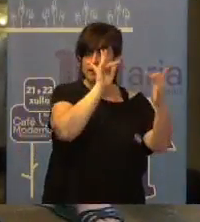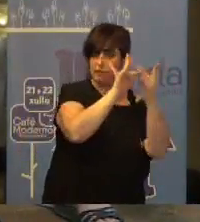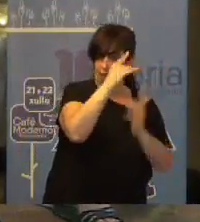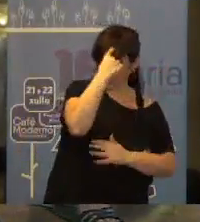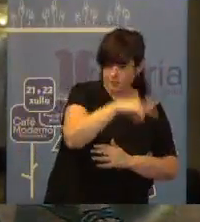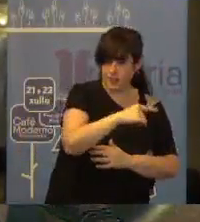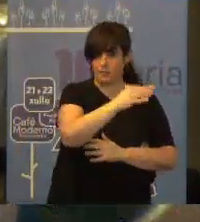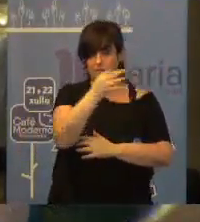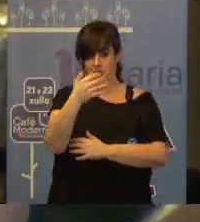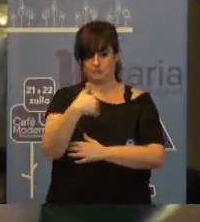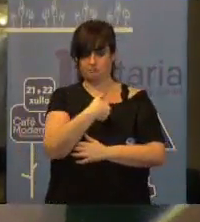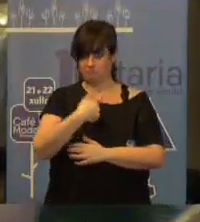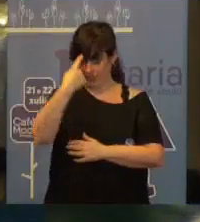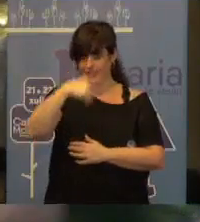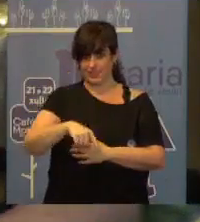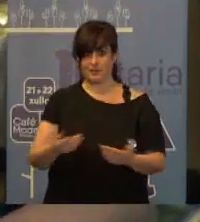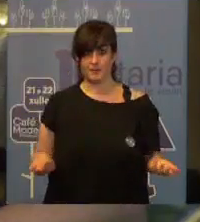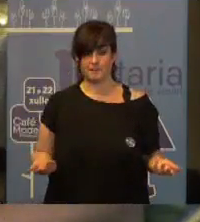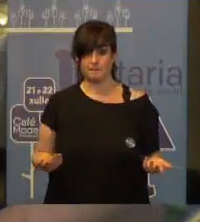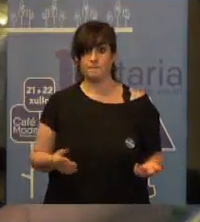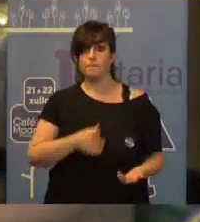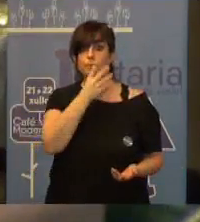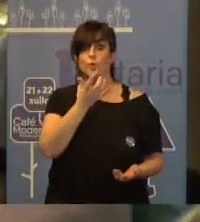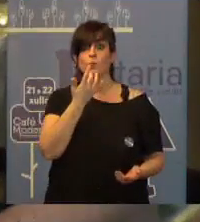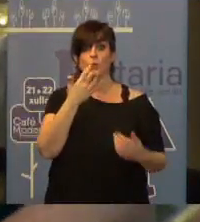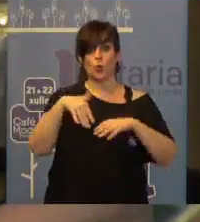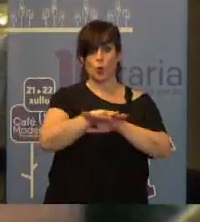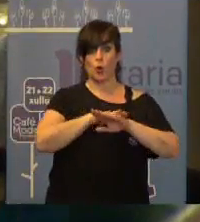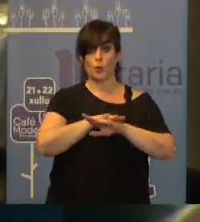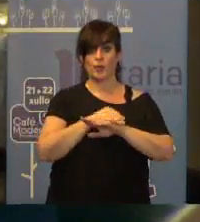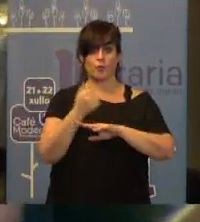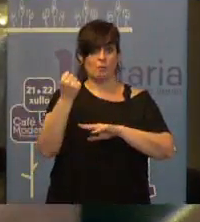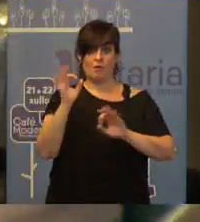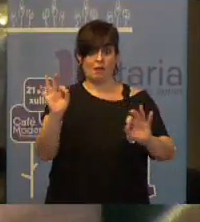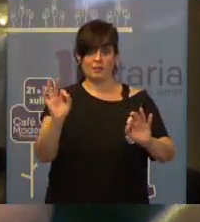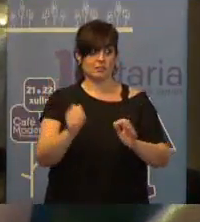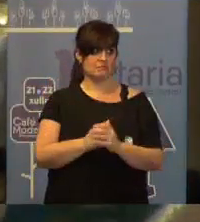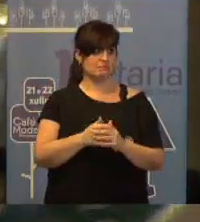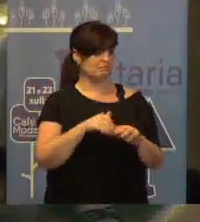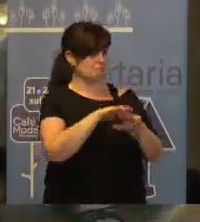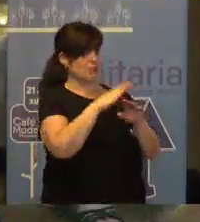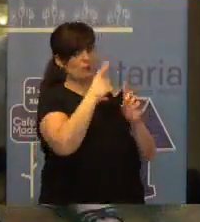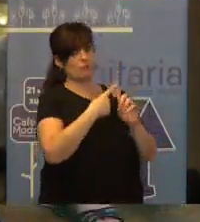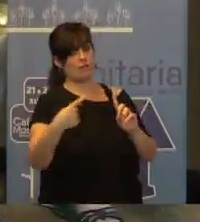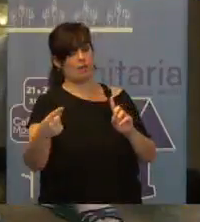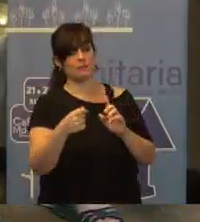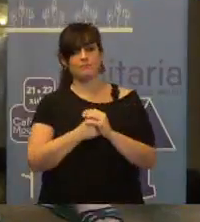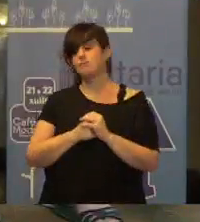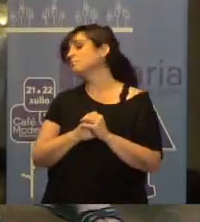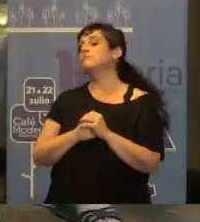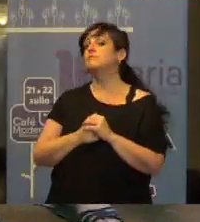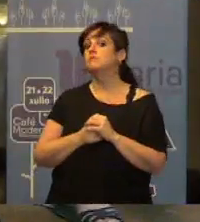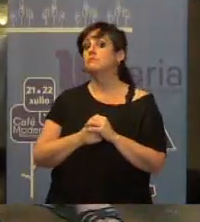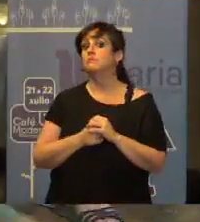porque a legitimidade do goberno pues, se deriva de eso. Perdón por estrenarme. Atopei despois